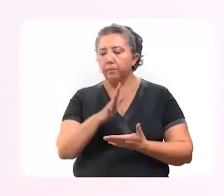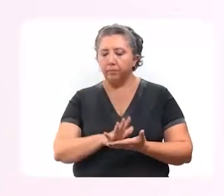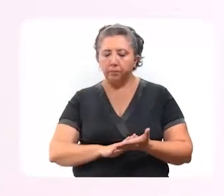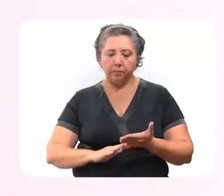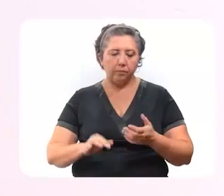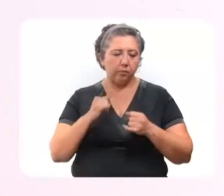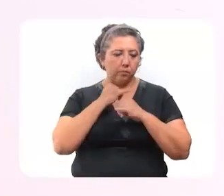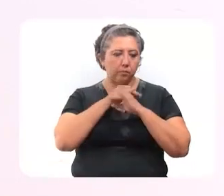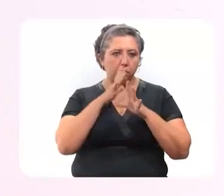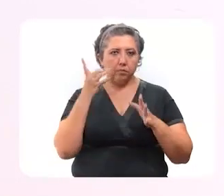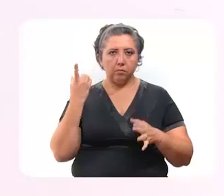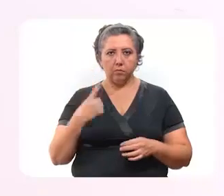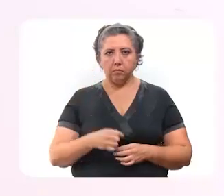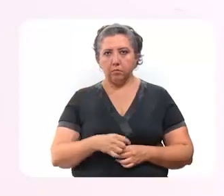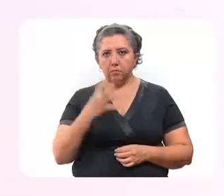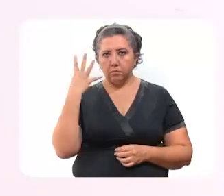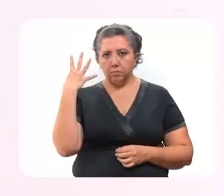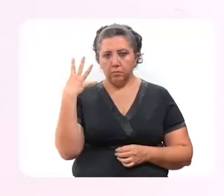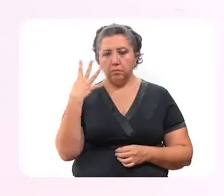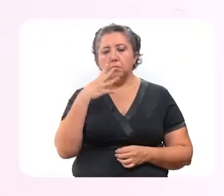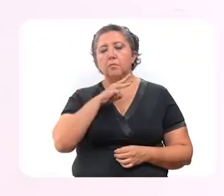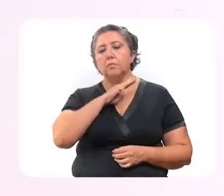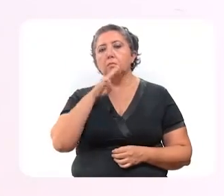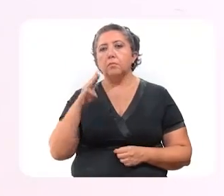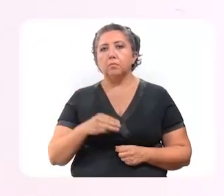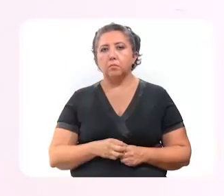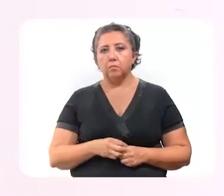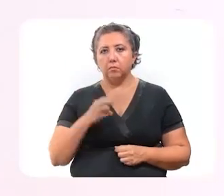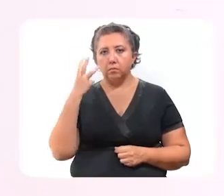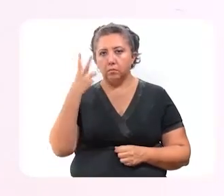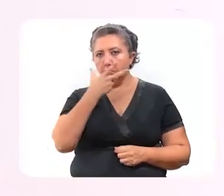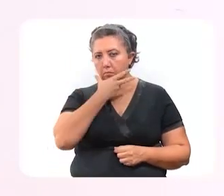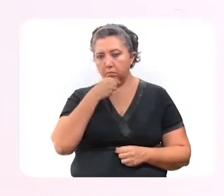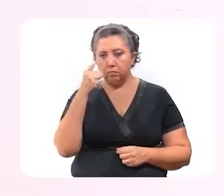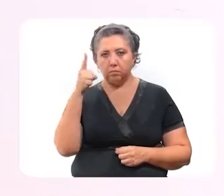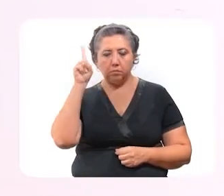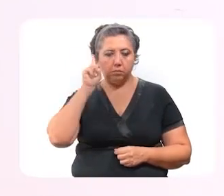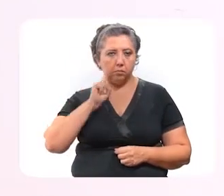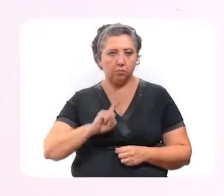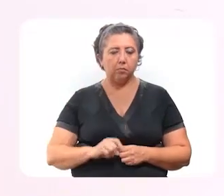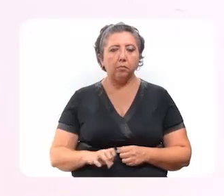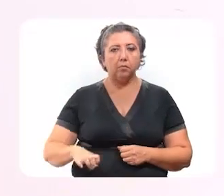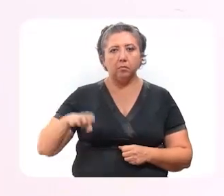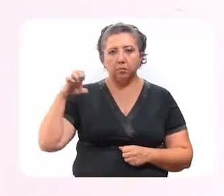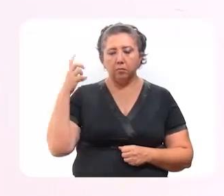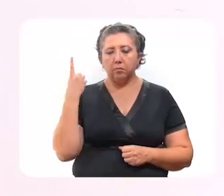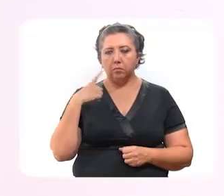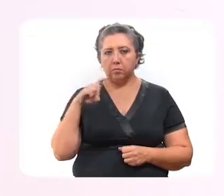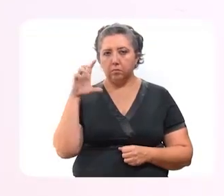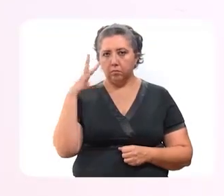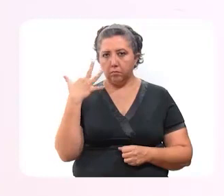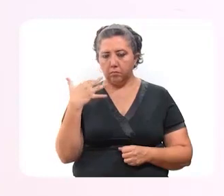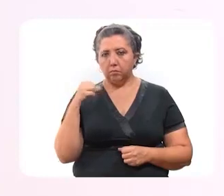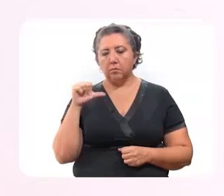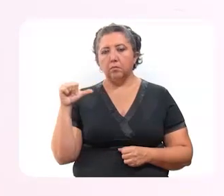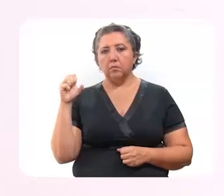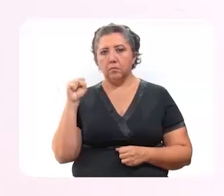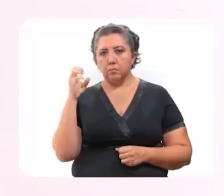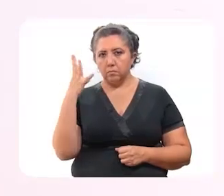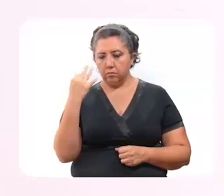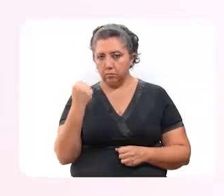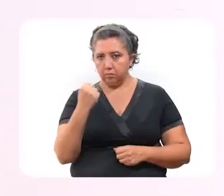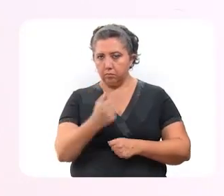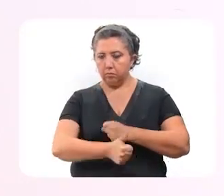Lamentablemente en este parte médico informamos de 4 fallecimientos, son 3 hombres y una mujer, de un rango de edad de 50 a